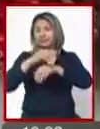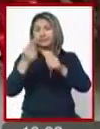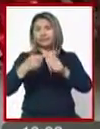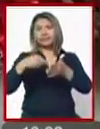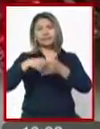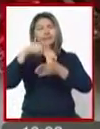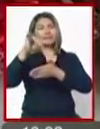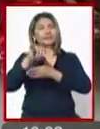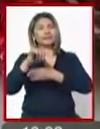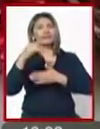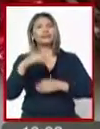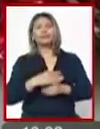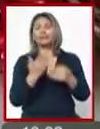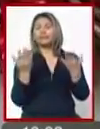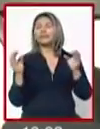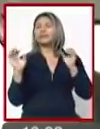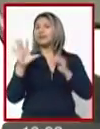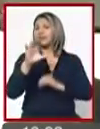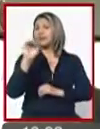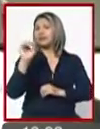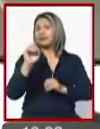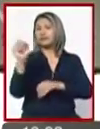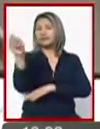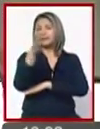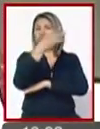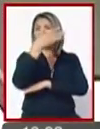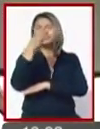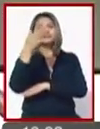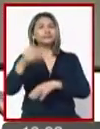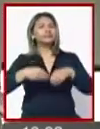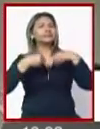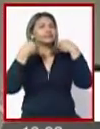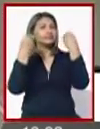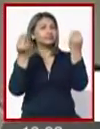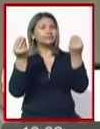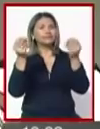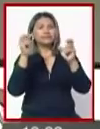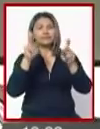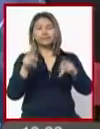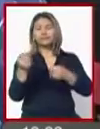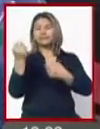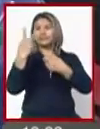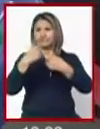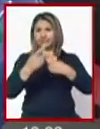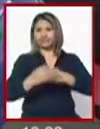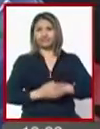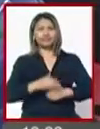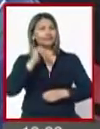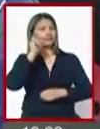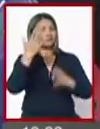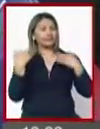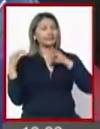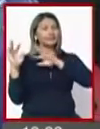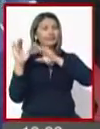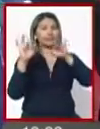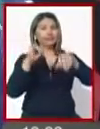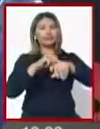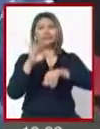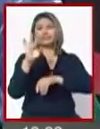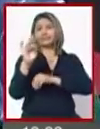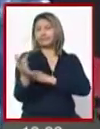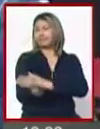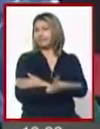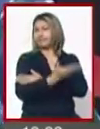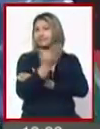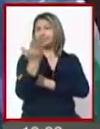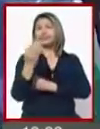del 1 de mayo, en donde más de 500 banderas se van a repartir a los participantes. Bueno, mañana tenemos la concentración a las